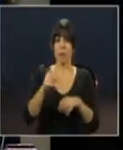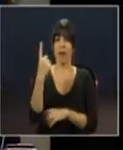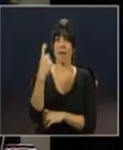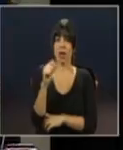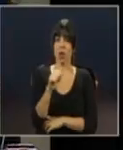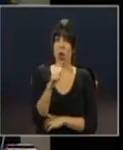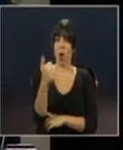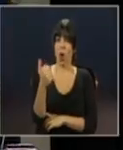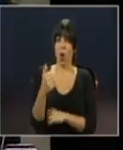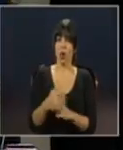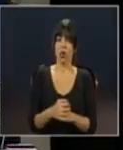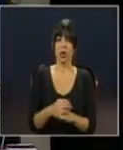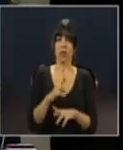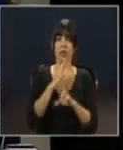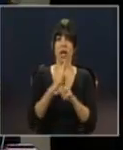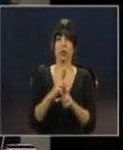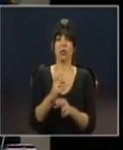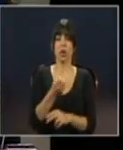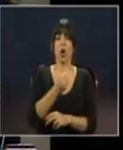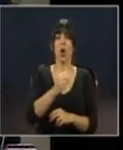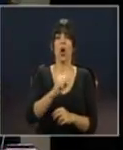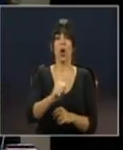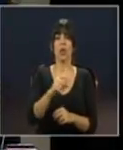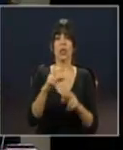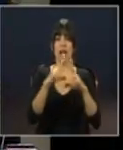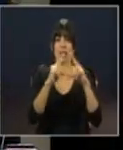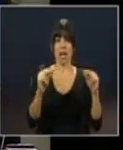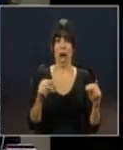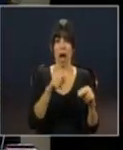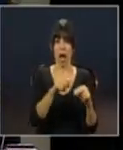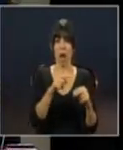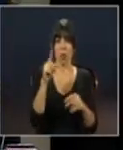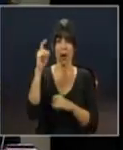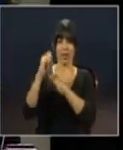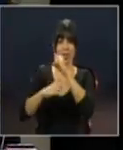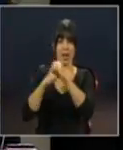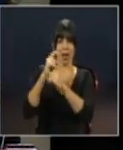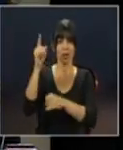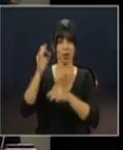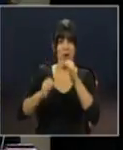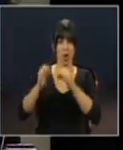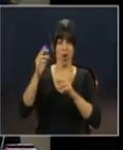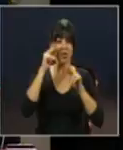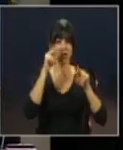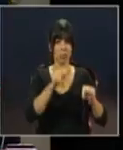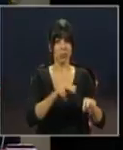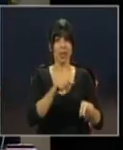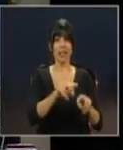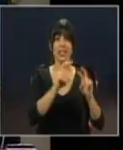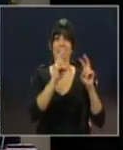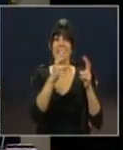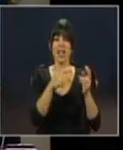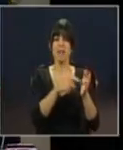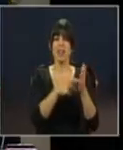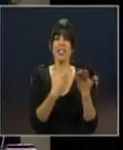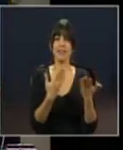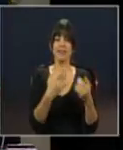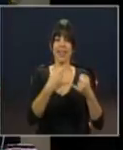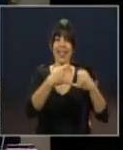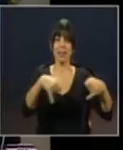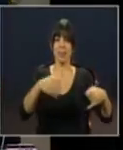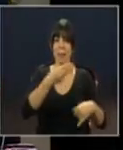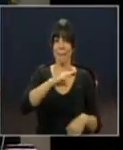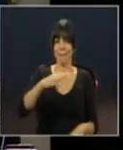otro contencioso contra la República de Nicaragua en esta alta instancia internacional, en este caso referente a nuestros límites